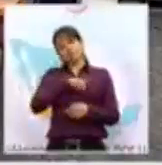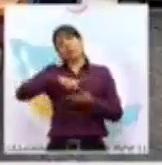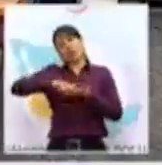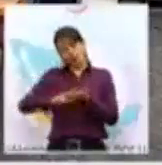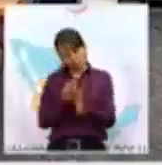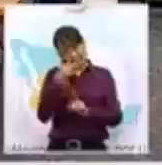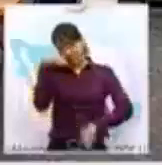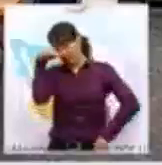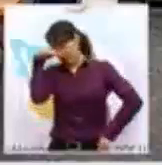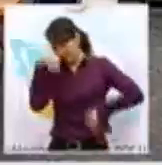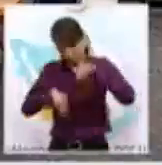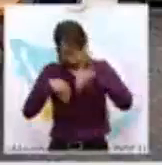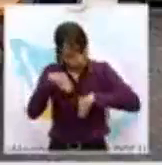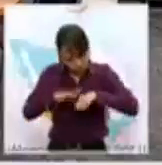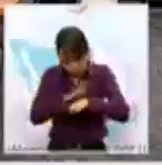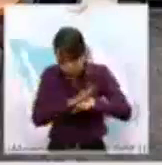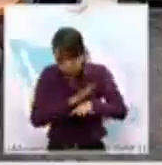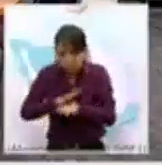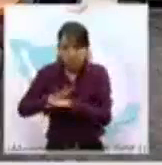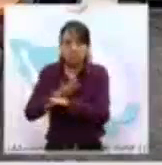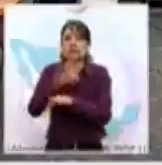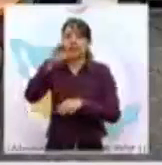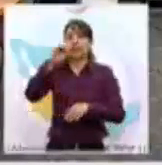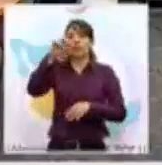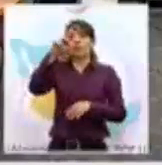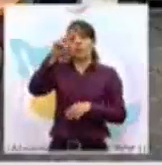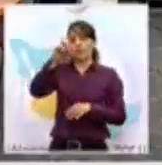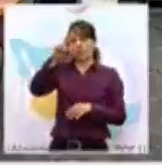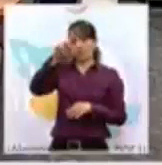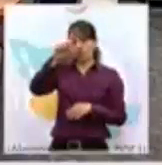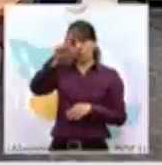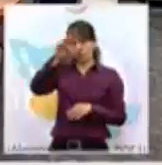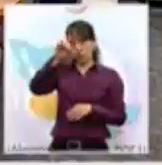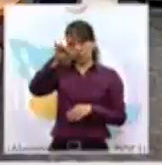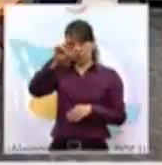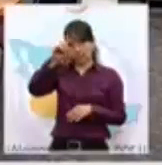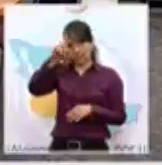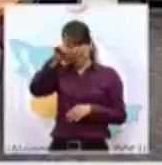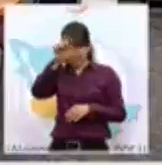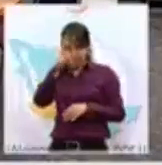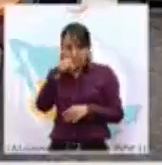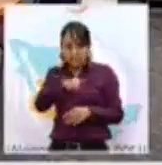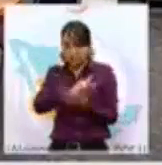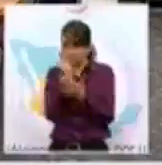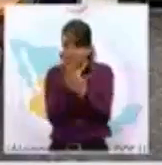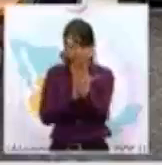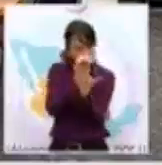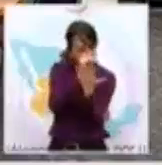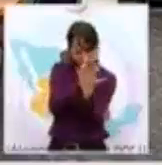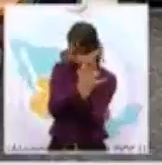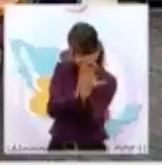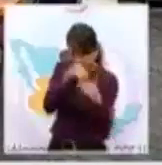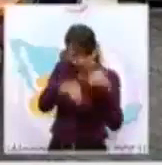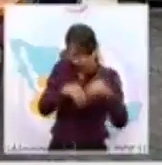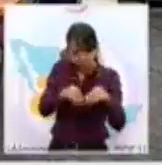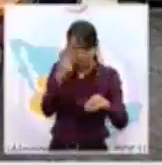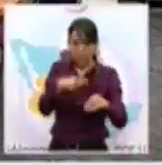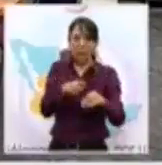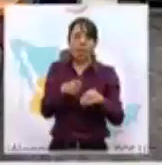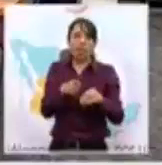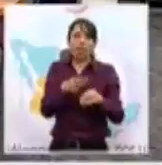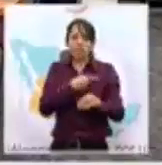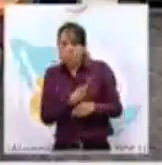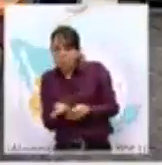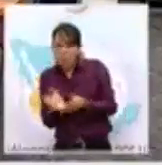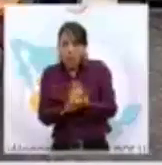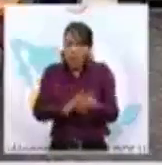hacer un piloto, yo creo que muy importante, que es el programa más importante en materia de pobreza en el país, donde habíamos logrado avanzar en materia de